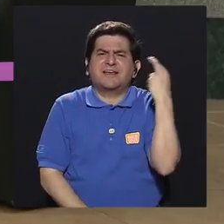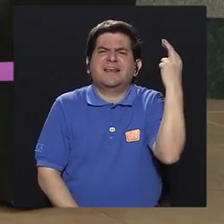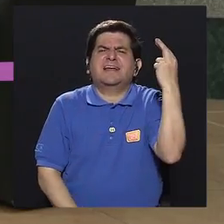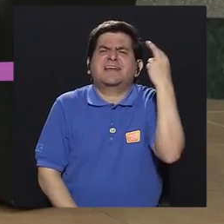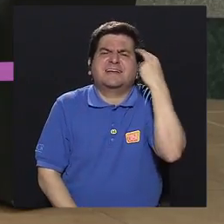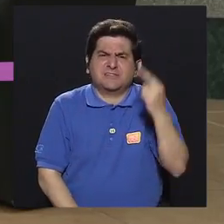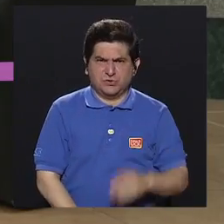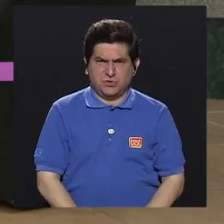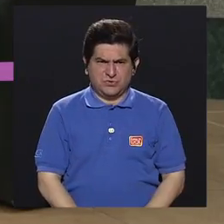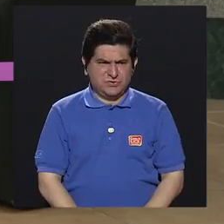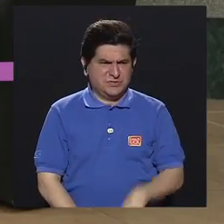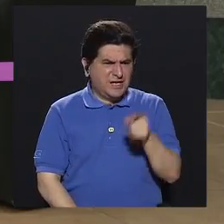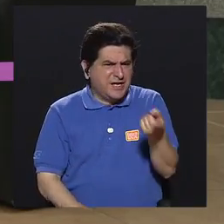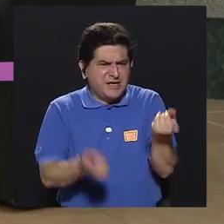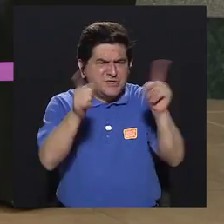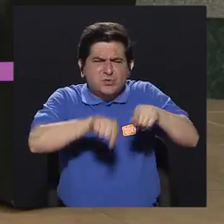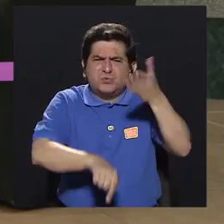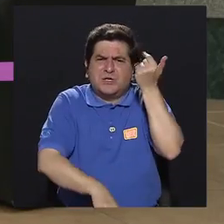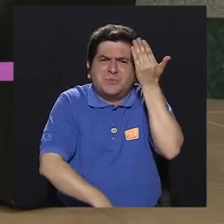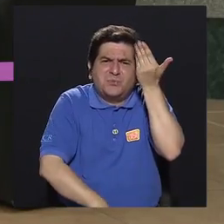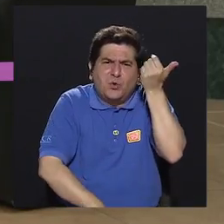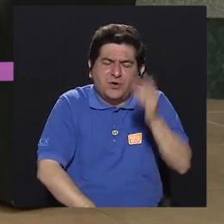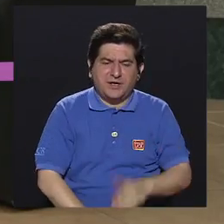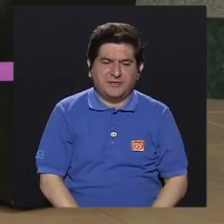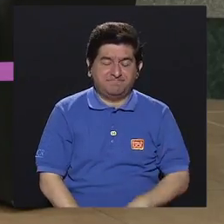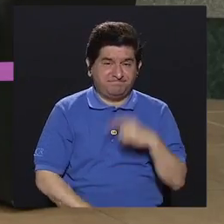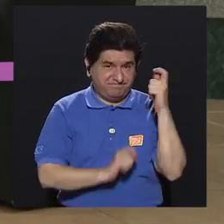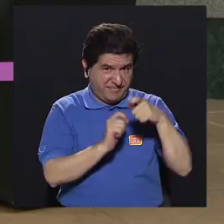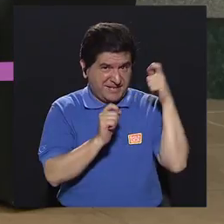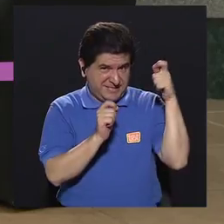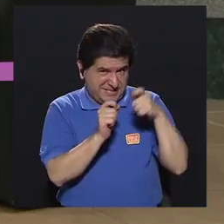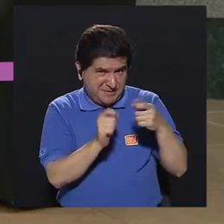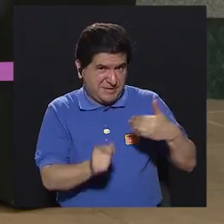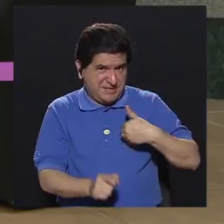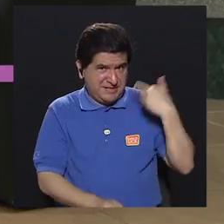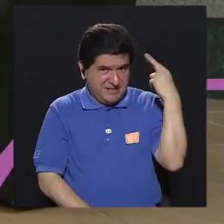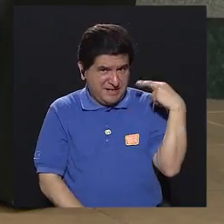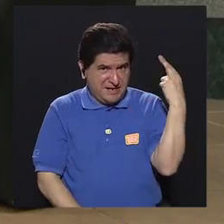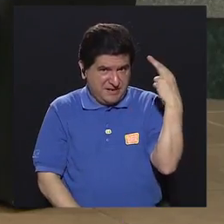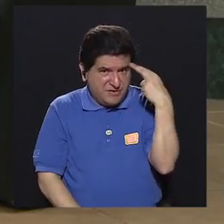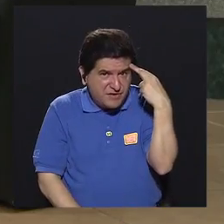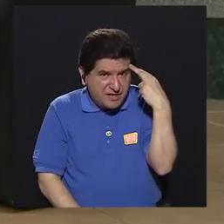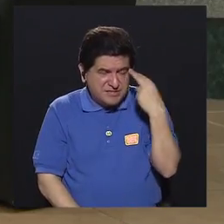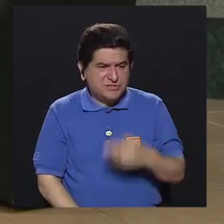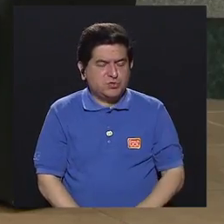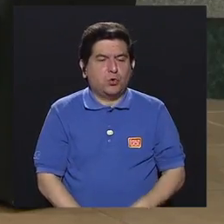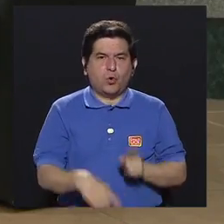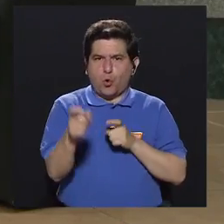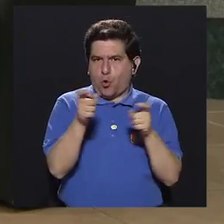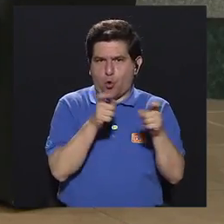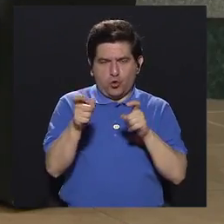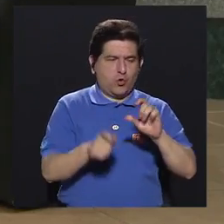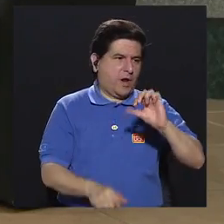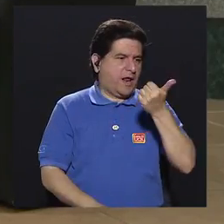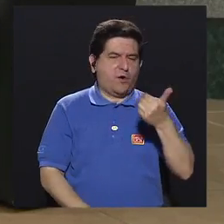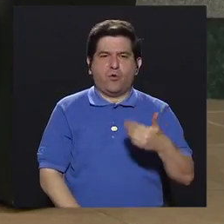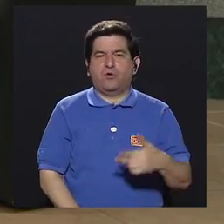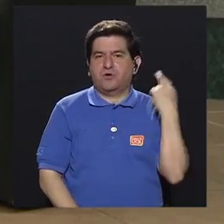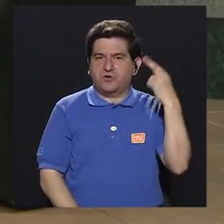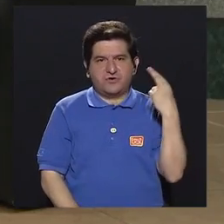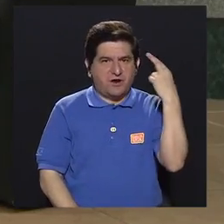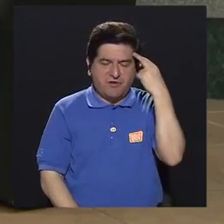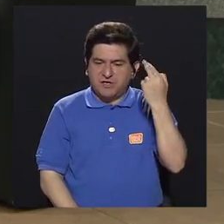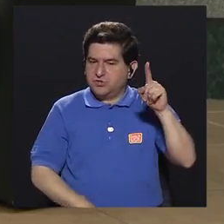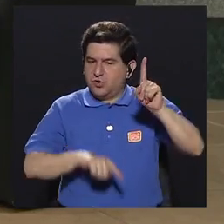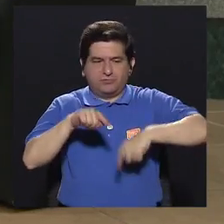causas. ¿Por qué pasa esto? Específicamente podemos tener causas que nosotros podemos controlar, pero también podemos tener